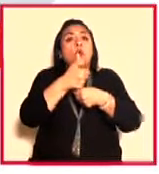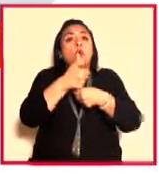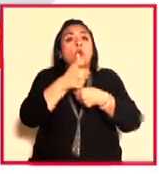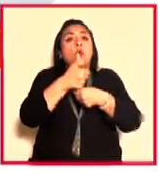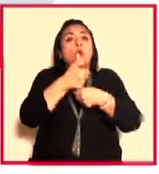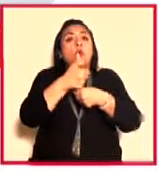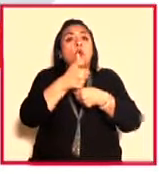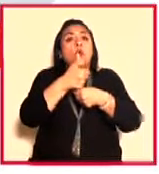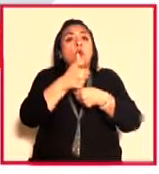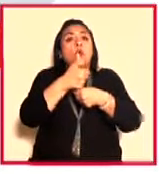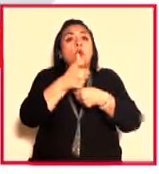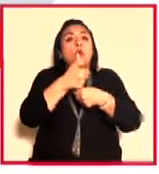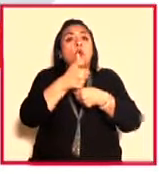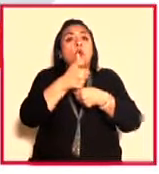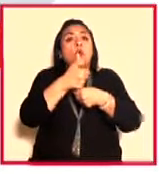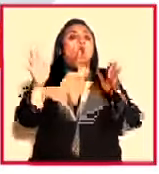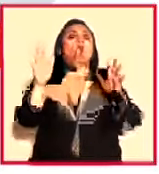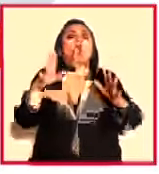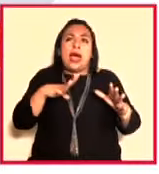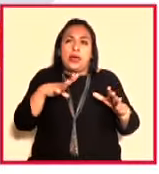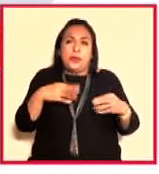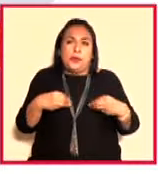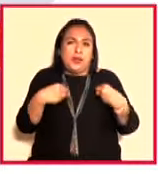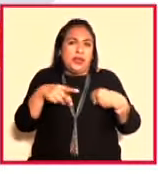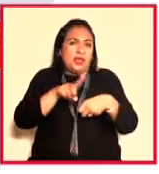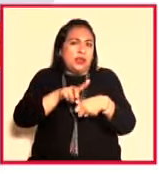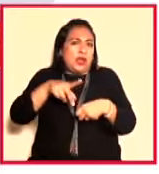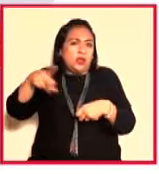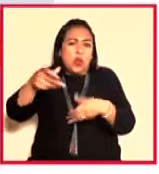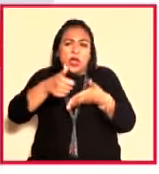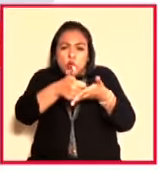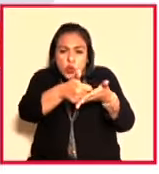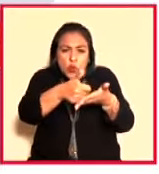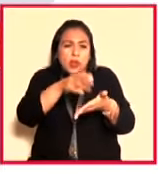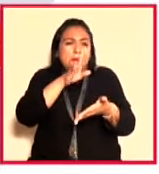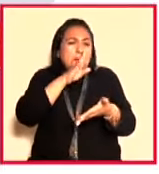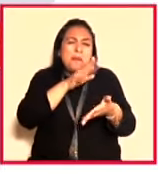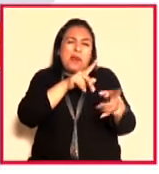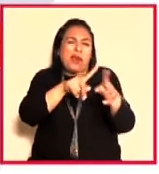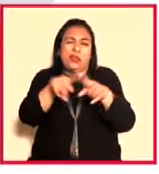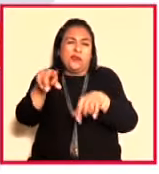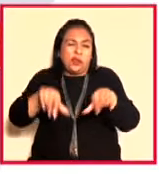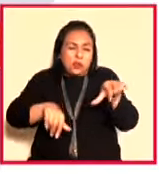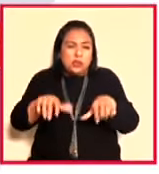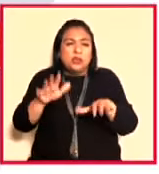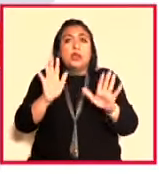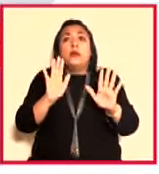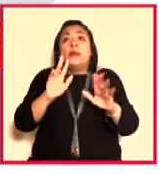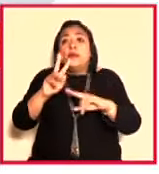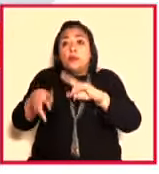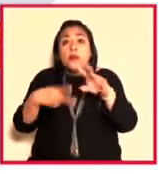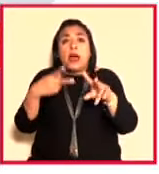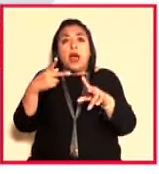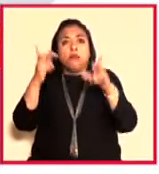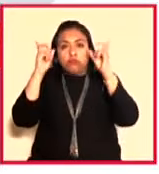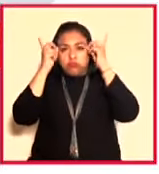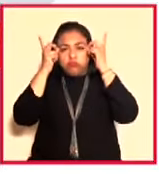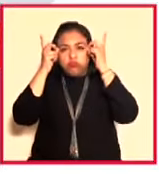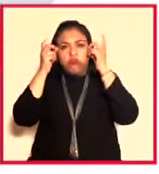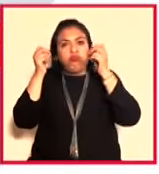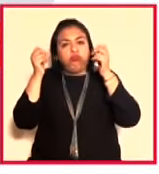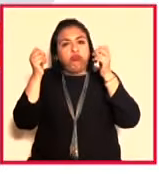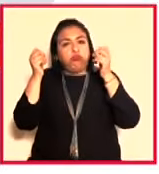De la vida diaria que él lleva, ayudándole a su mamá en ciertas tareas y yendo a carreras de caballos. Y conforme